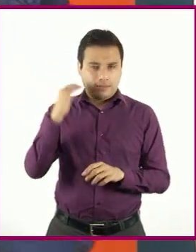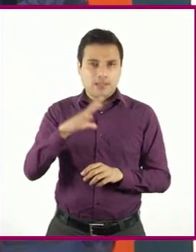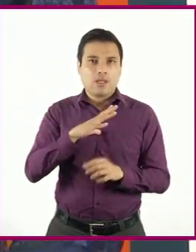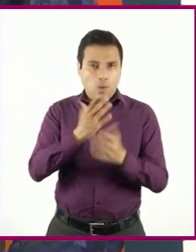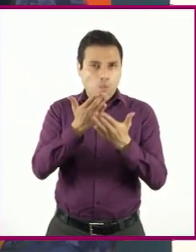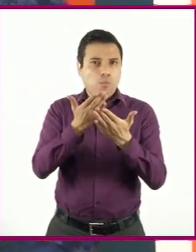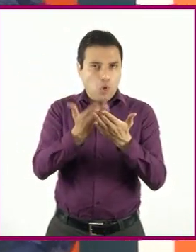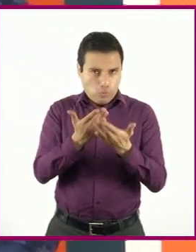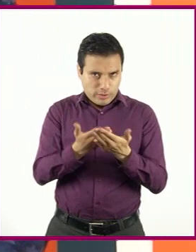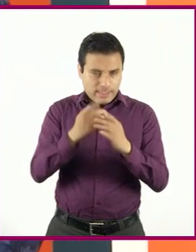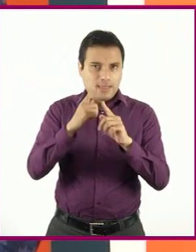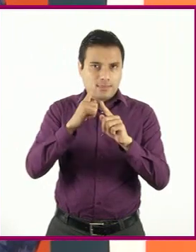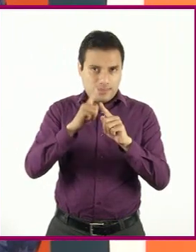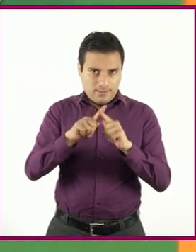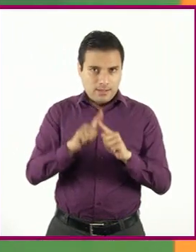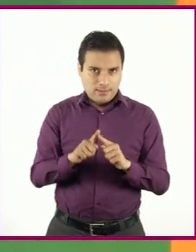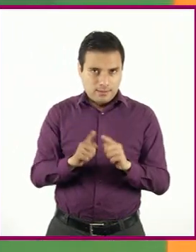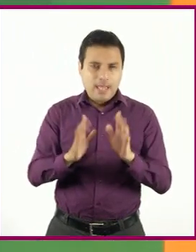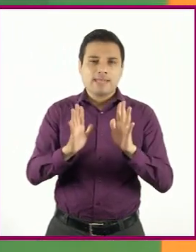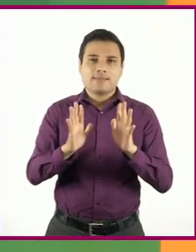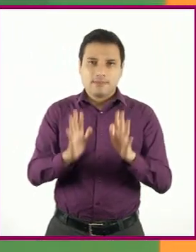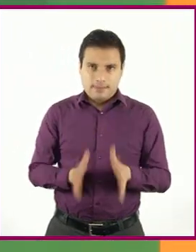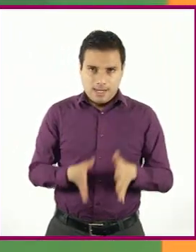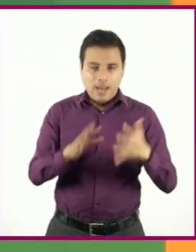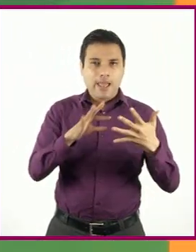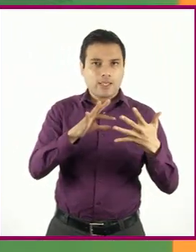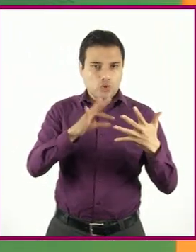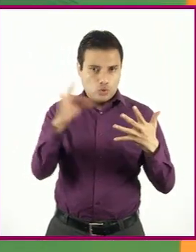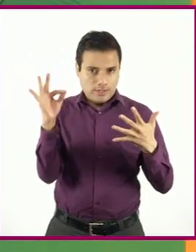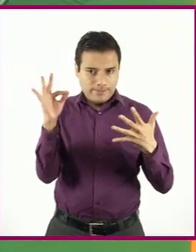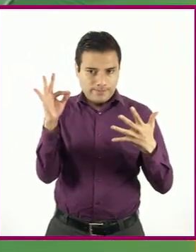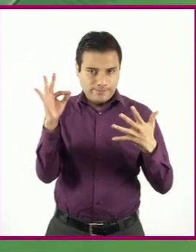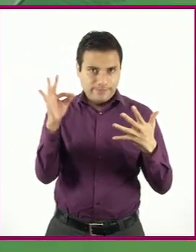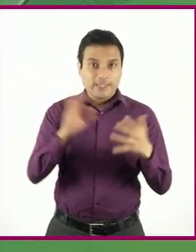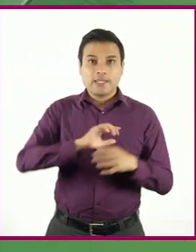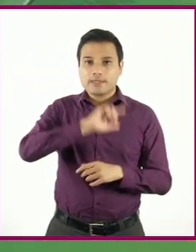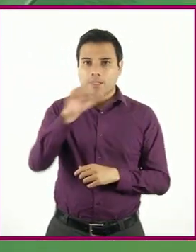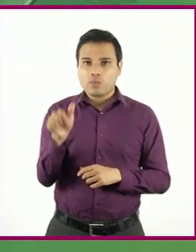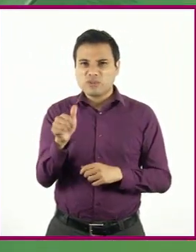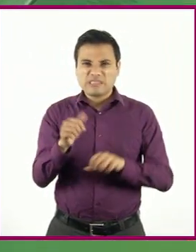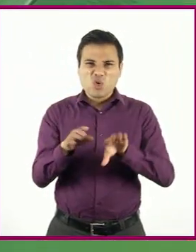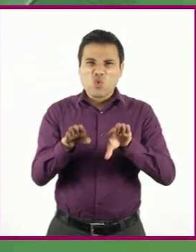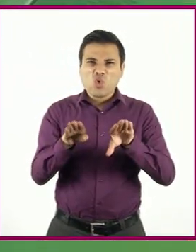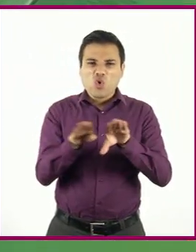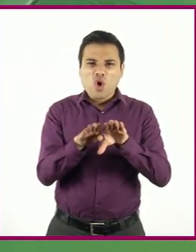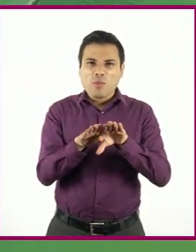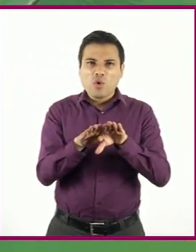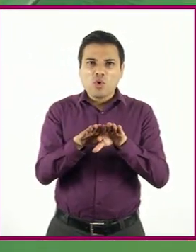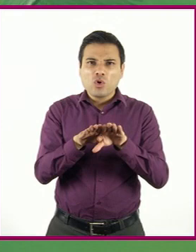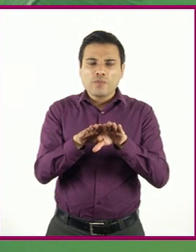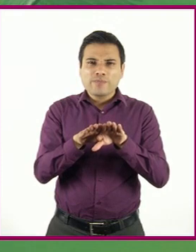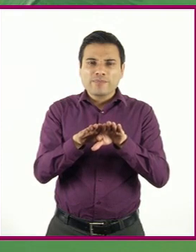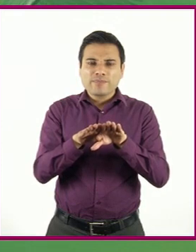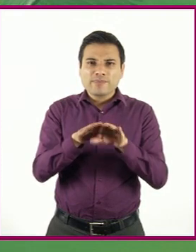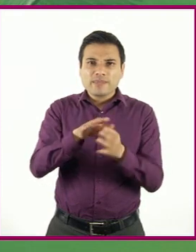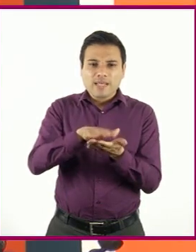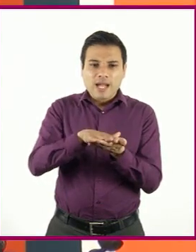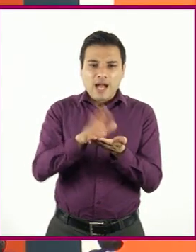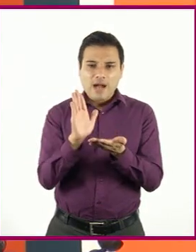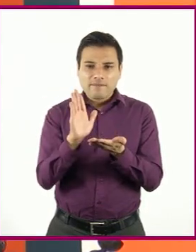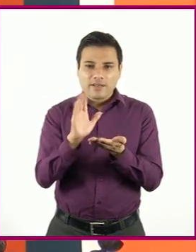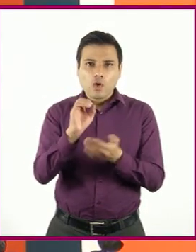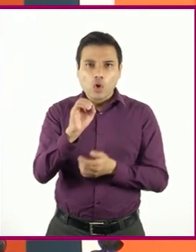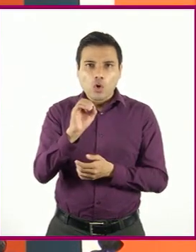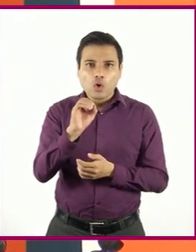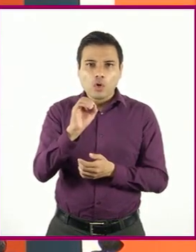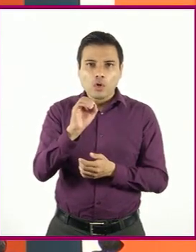Diversas. Exacto. Después de eso, planteamos cómo iba a ser el mecanismo. Yo, por ejemplo, siempre he pensado que entre más simples